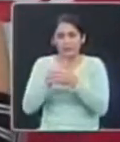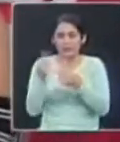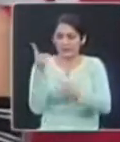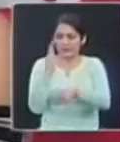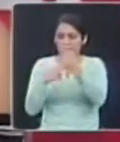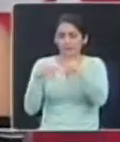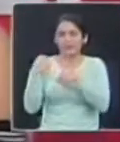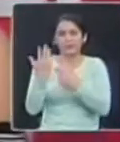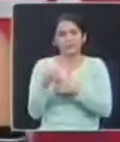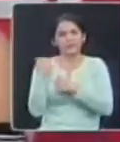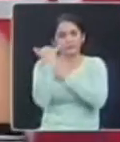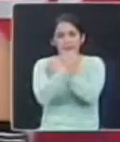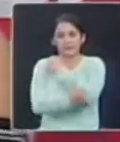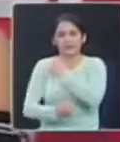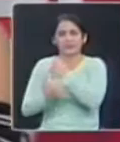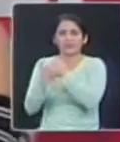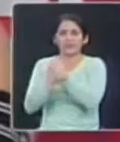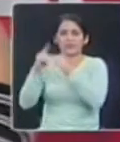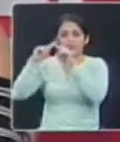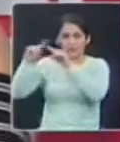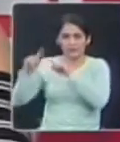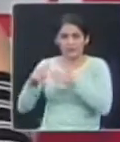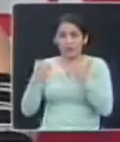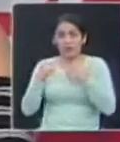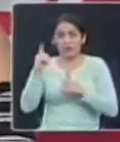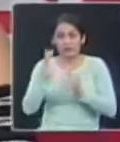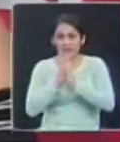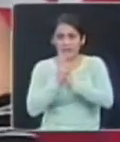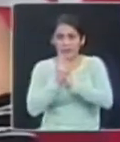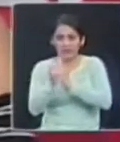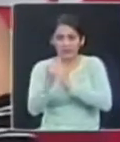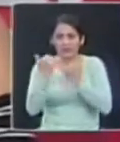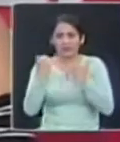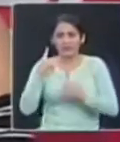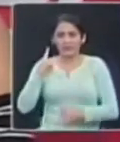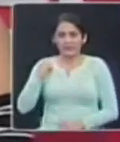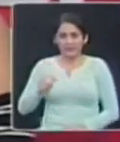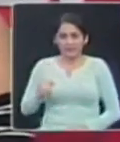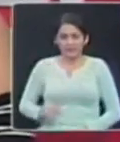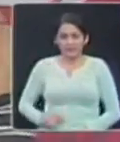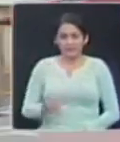mejorar algunas capacidades competitivas. Nelly Aguiar nos entrega el siguiente informe.